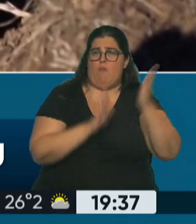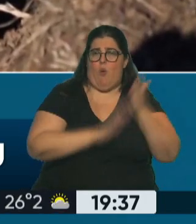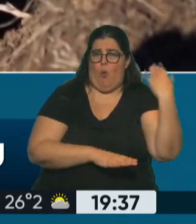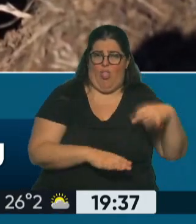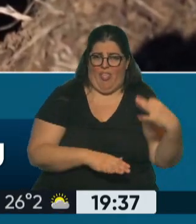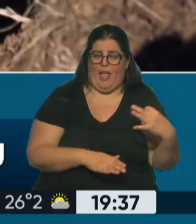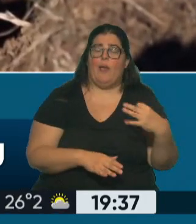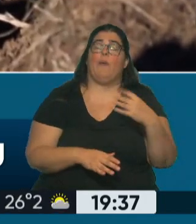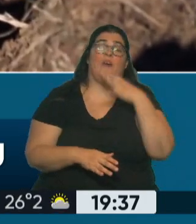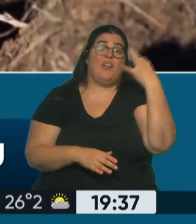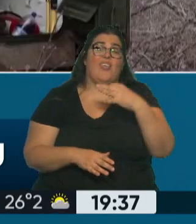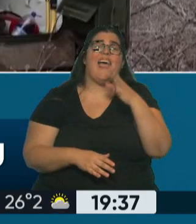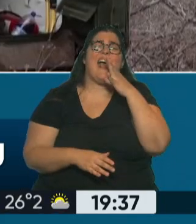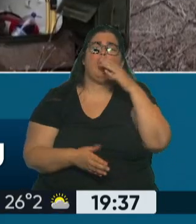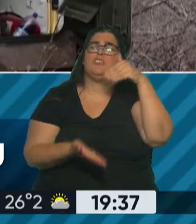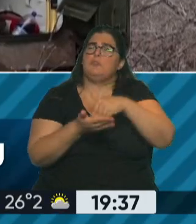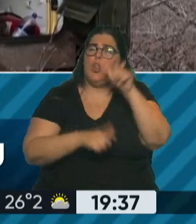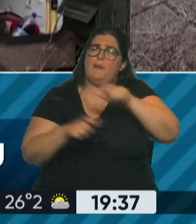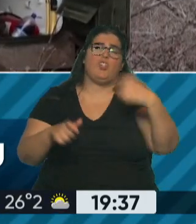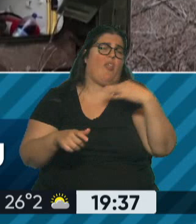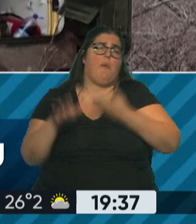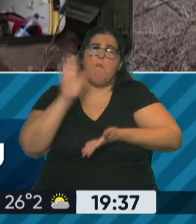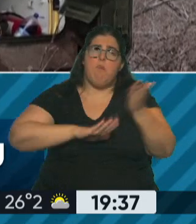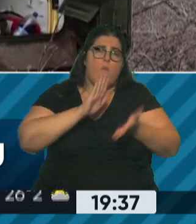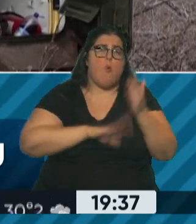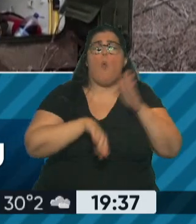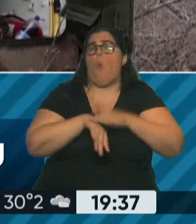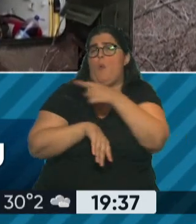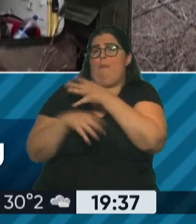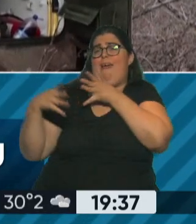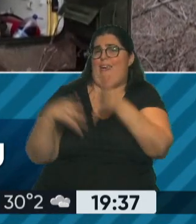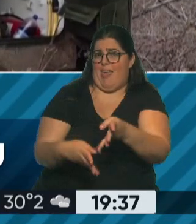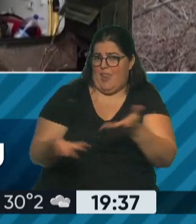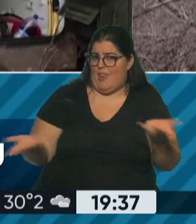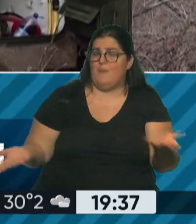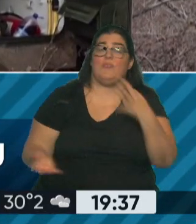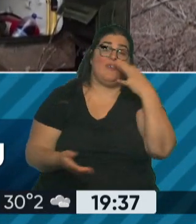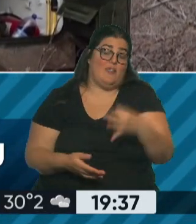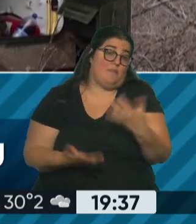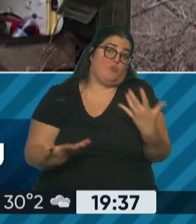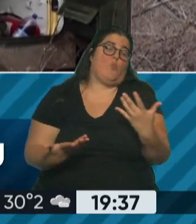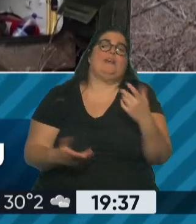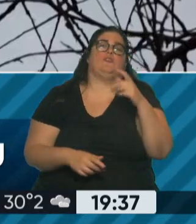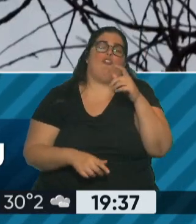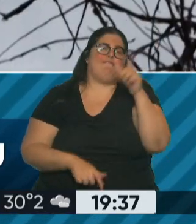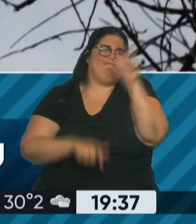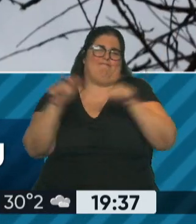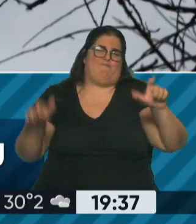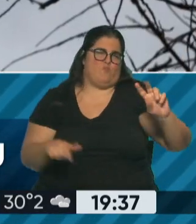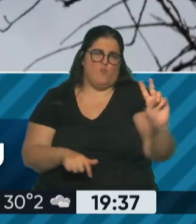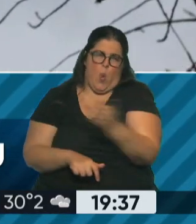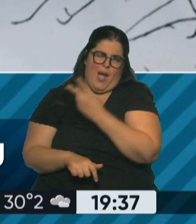que 14 millones debieron desplazarse como consecuencia de la guerra, y por supuesto los muertos, que bueno, son números que